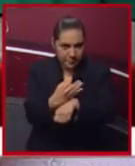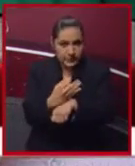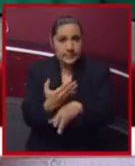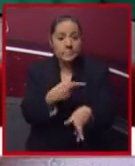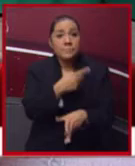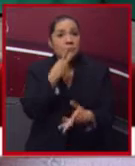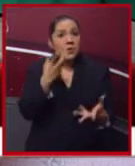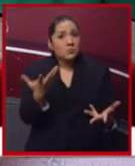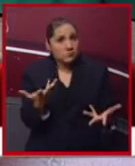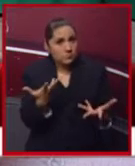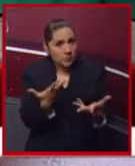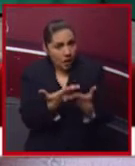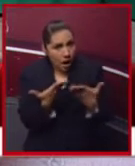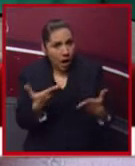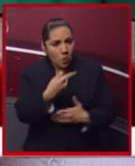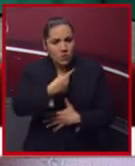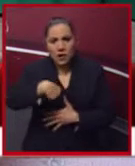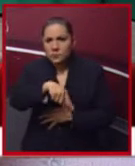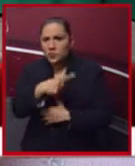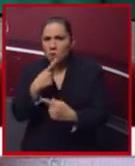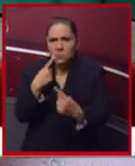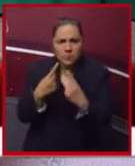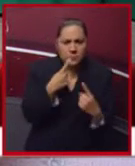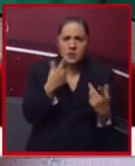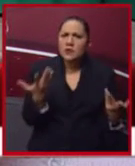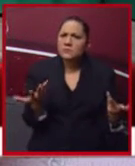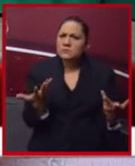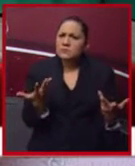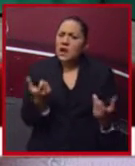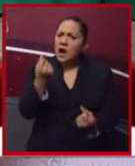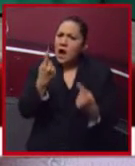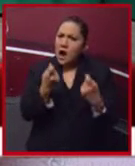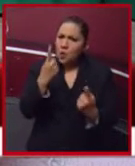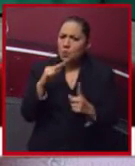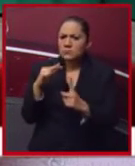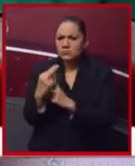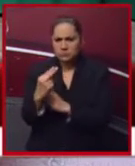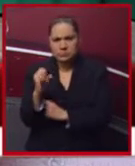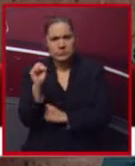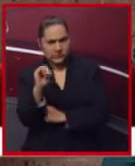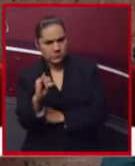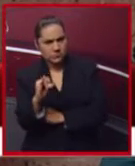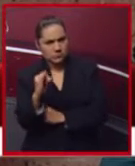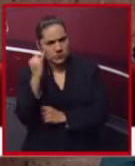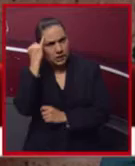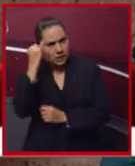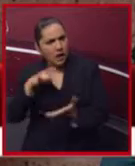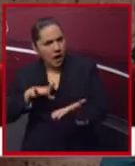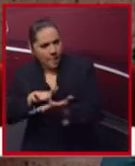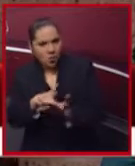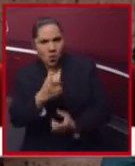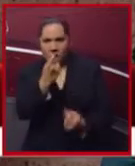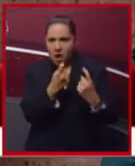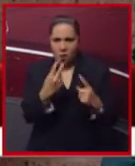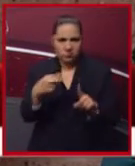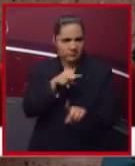si incluir o no, que hay a favor y en contra de incluir el feminicidio en este artículo